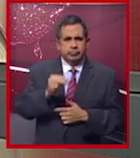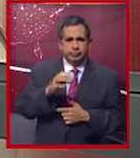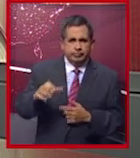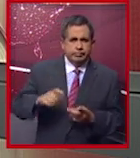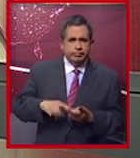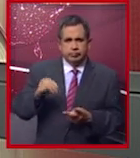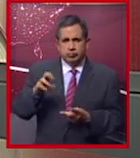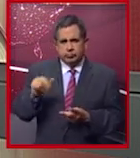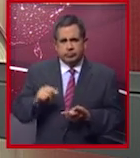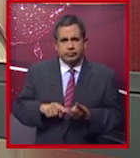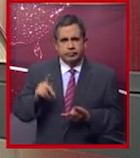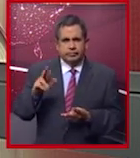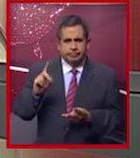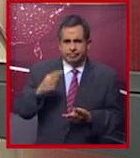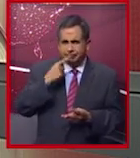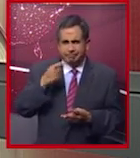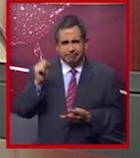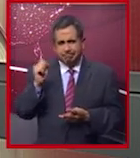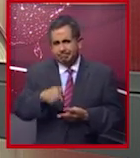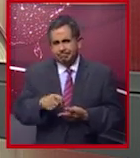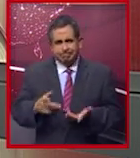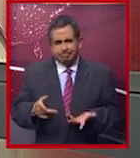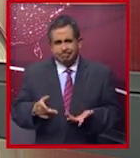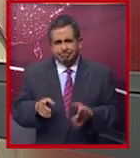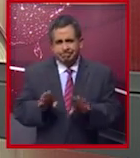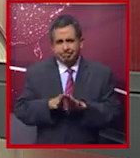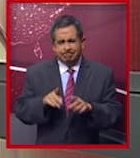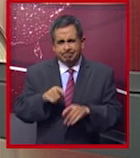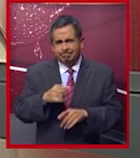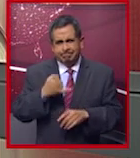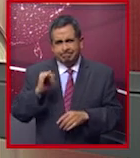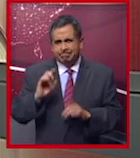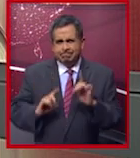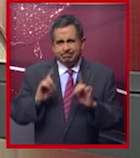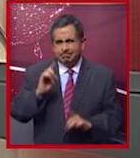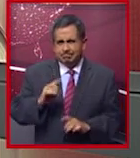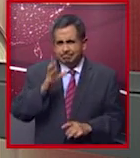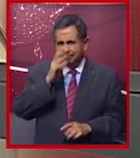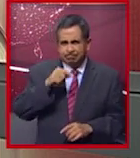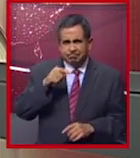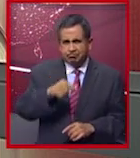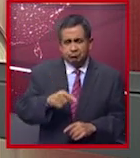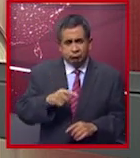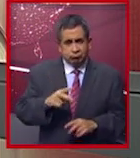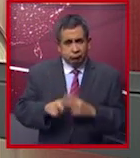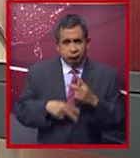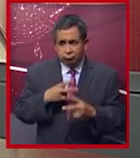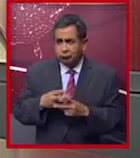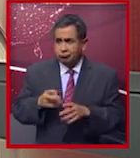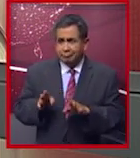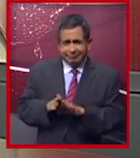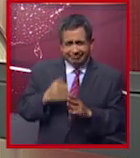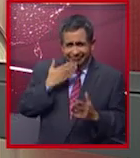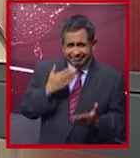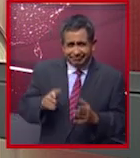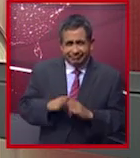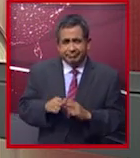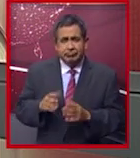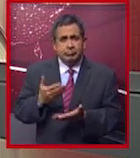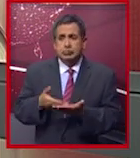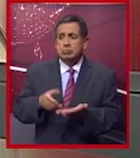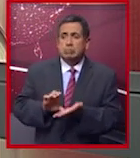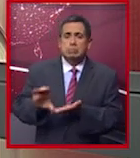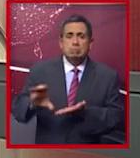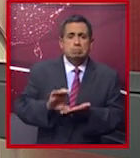Movimiento Ciudadano, Morena y PRD cuestionaron el mismo, al señalar que no permitirá revertir la discrecionalidad con la que se distribuyen